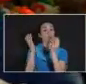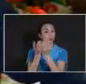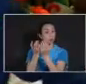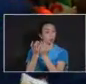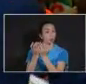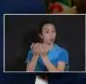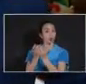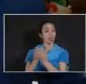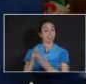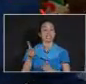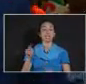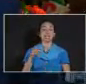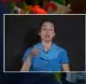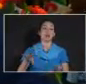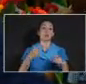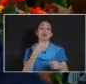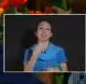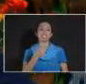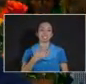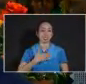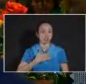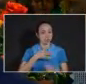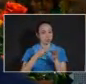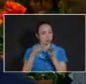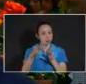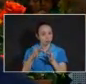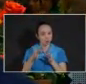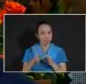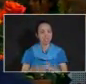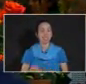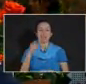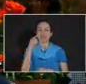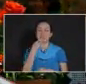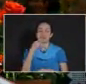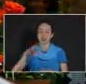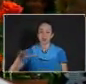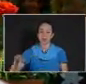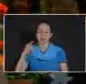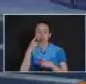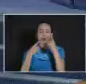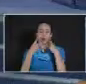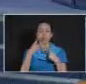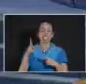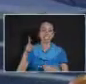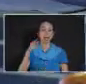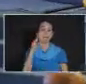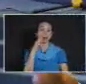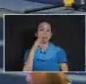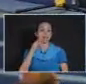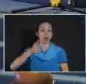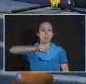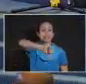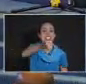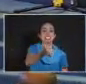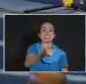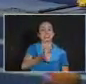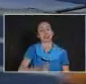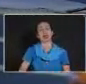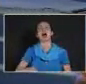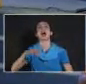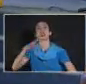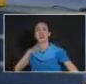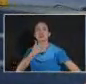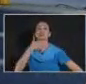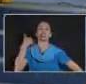llorón y la mamá que lo pellizca, Ustedes dirían, ¡hala, qué bonito! Ah, entonces sí se